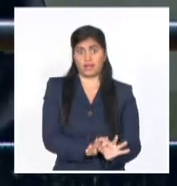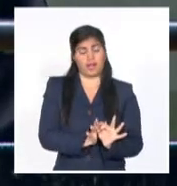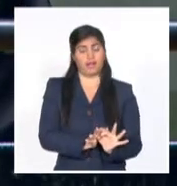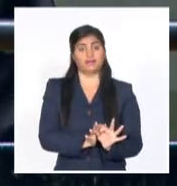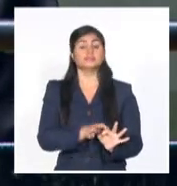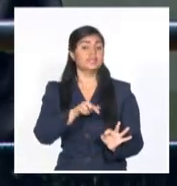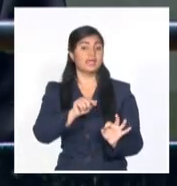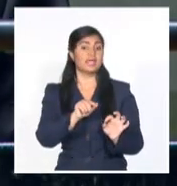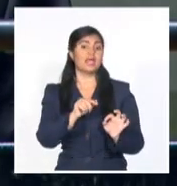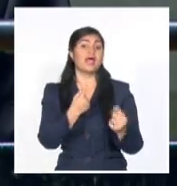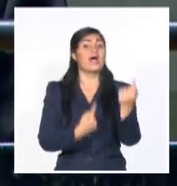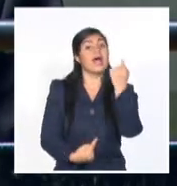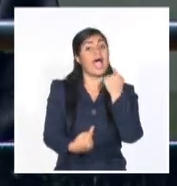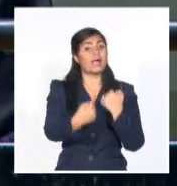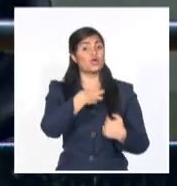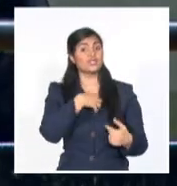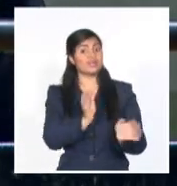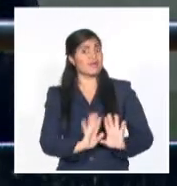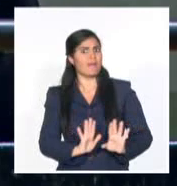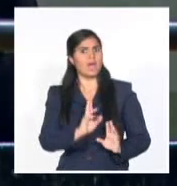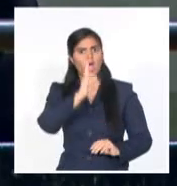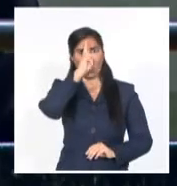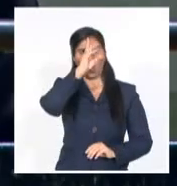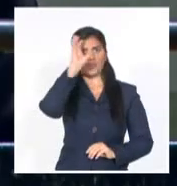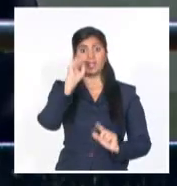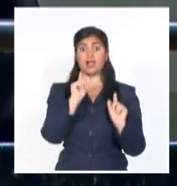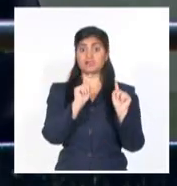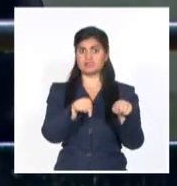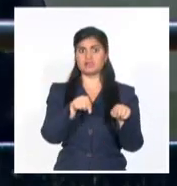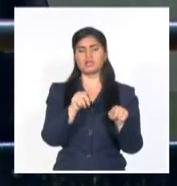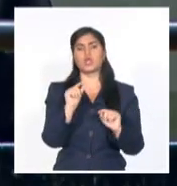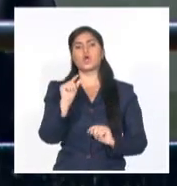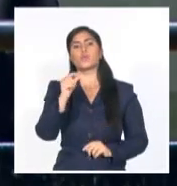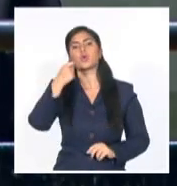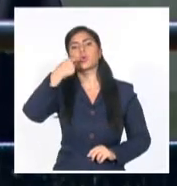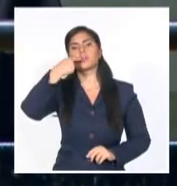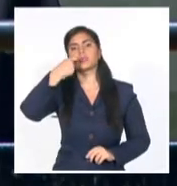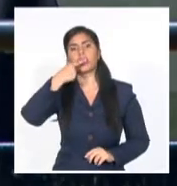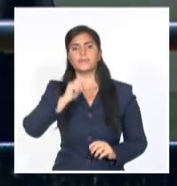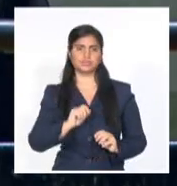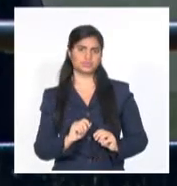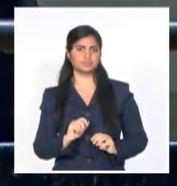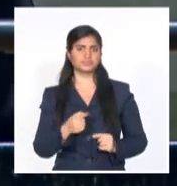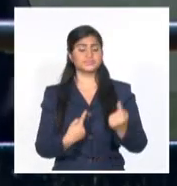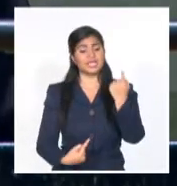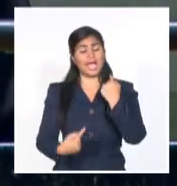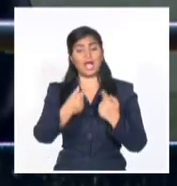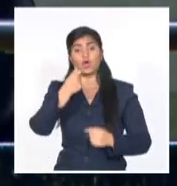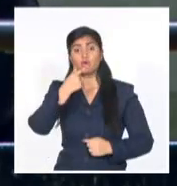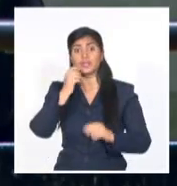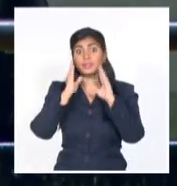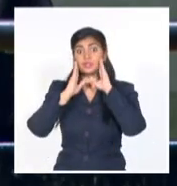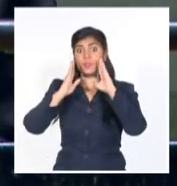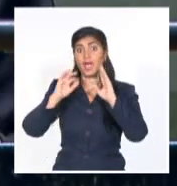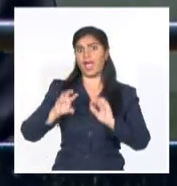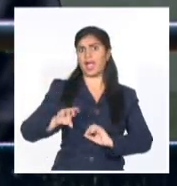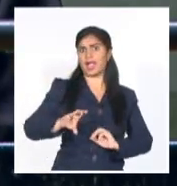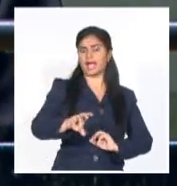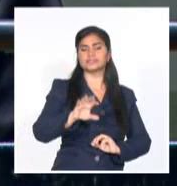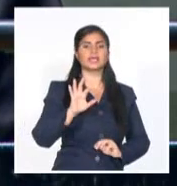hospitalario, incluidos tratamientos contra el cáncer y las cardiopatías, y las